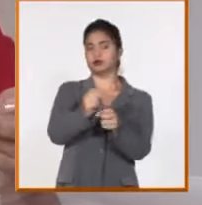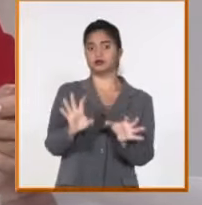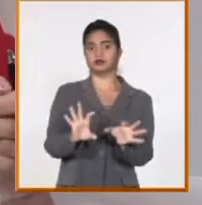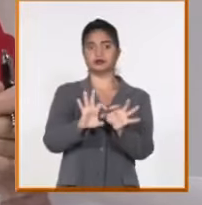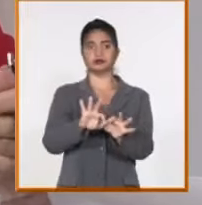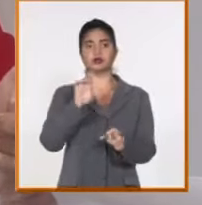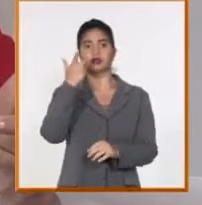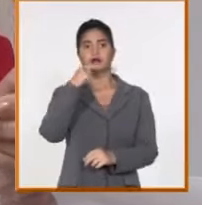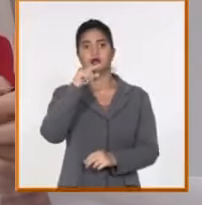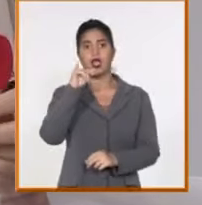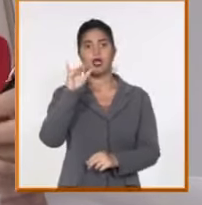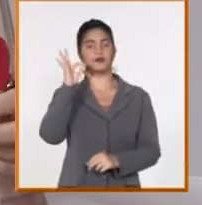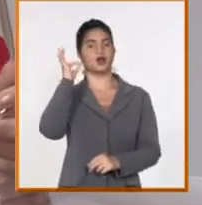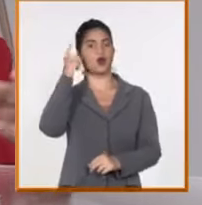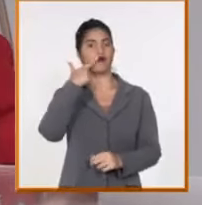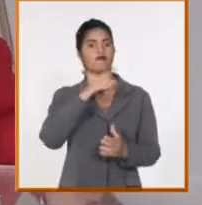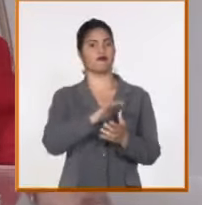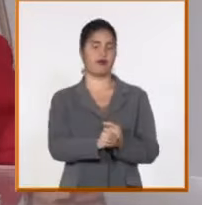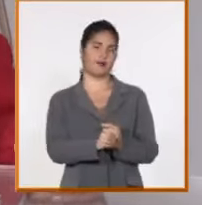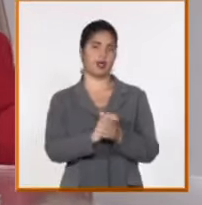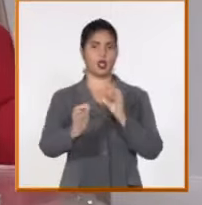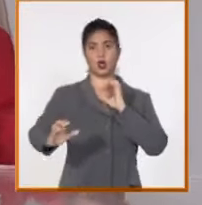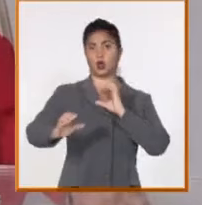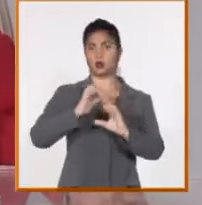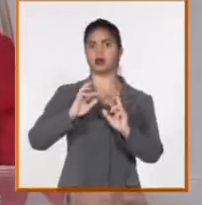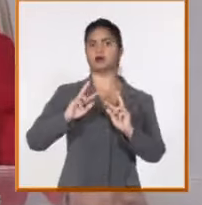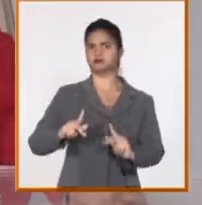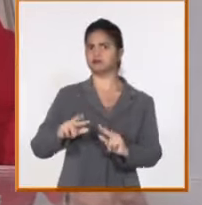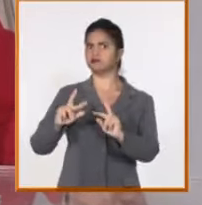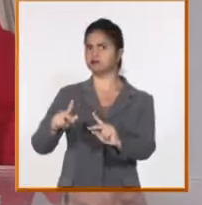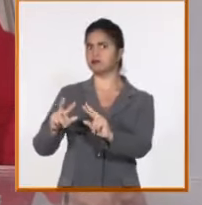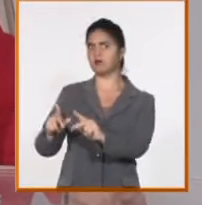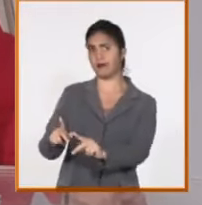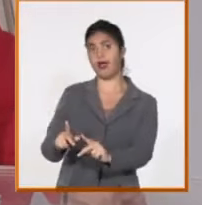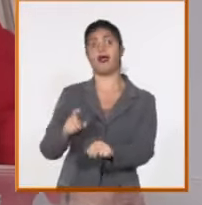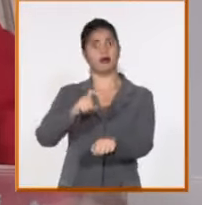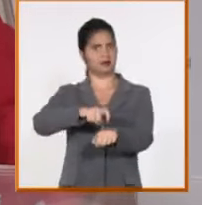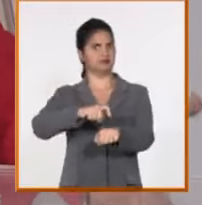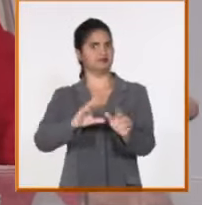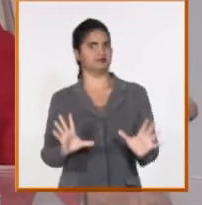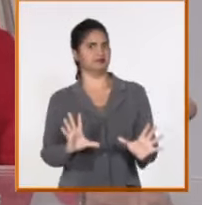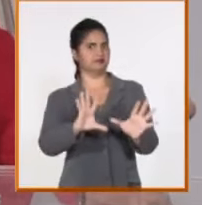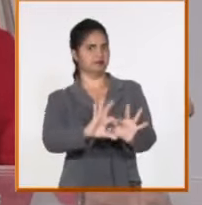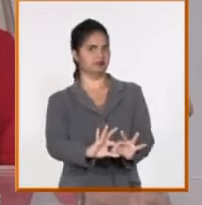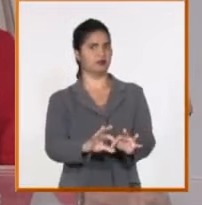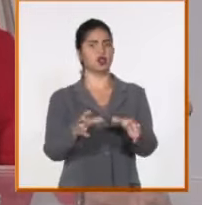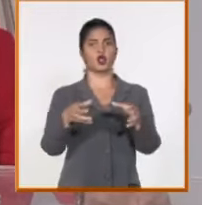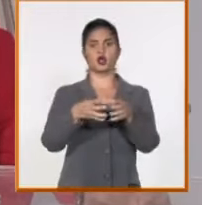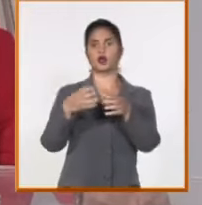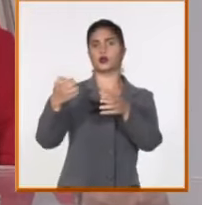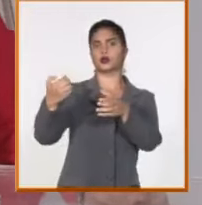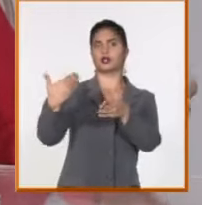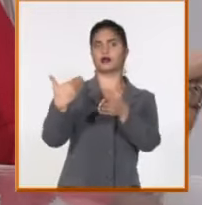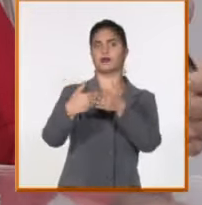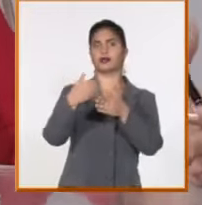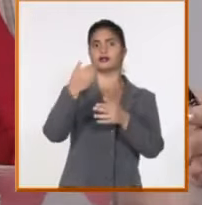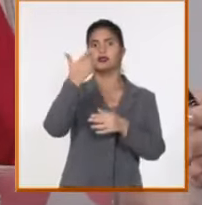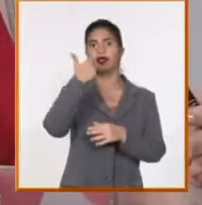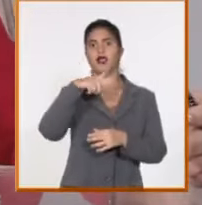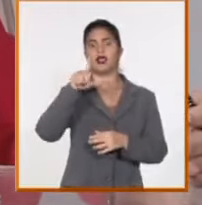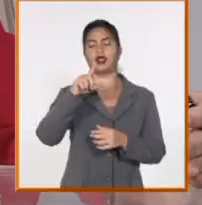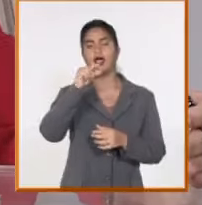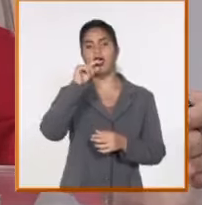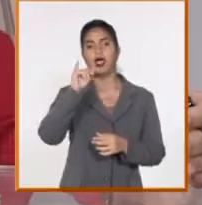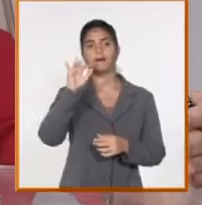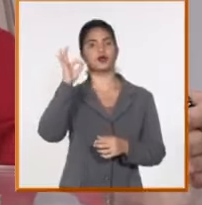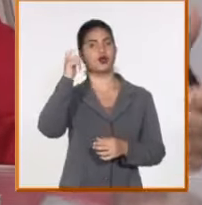biofan hemos tenido una comunicación muy cercana con el grupo empresarial la biofan pero también con la delegación de la biofan en guantánamo